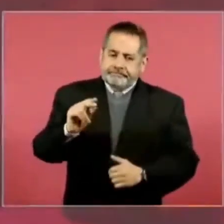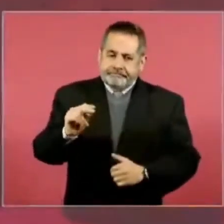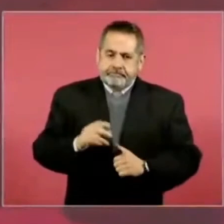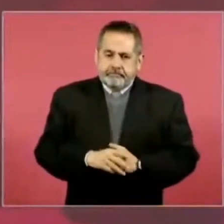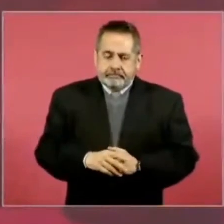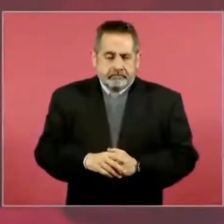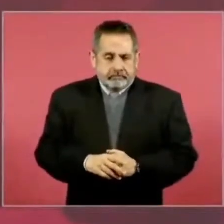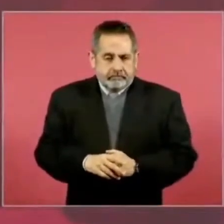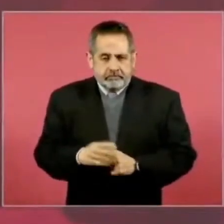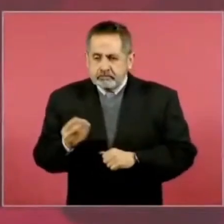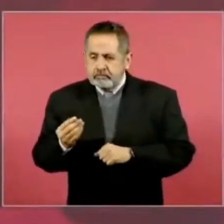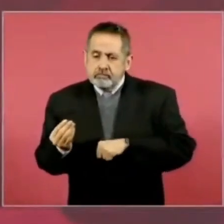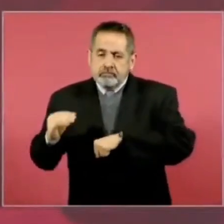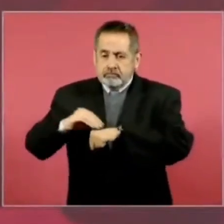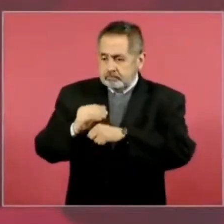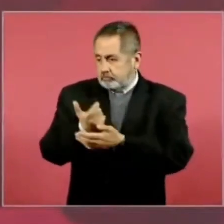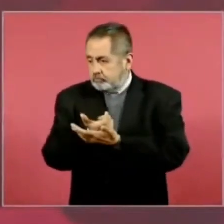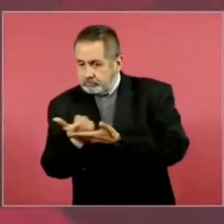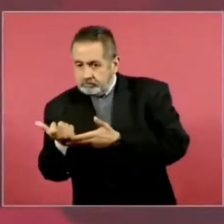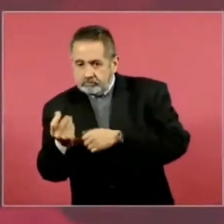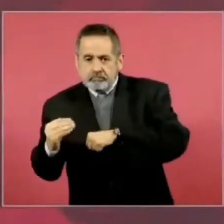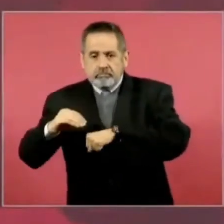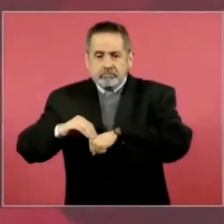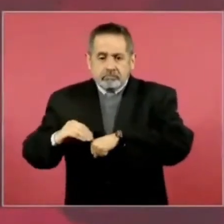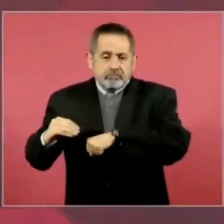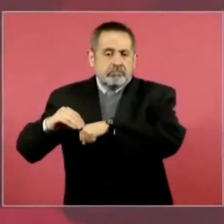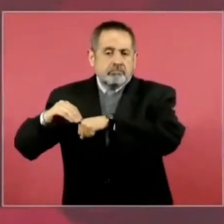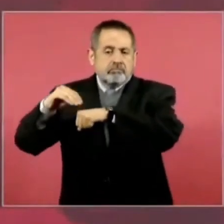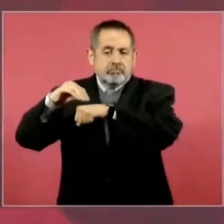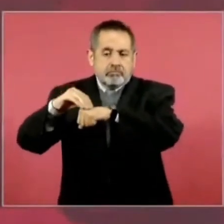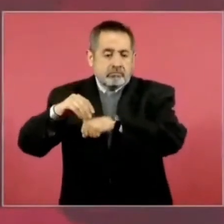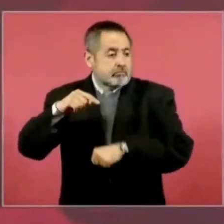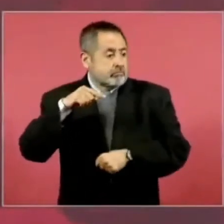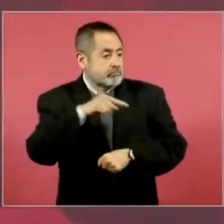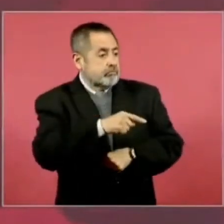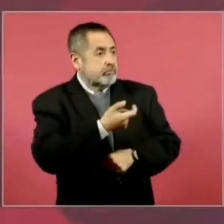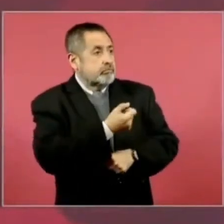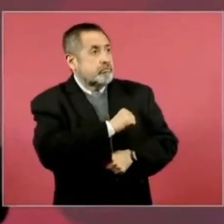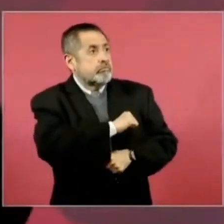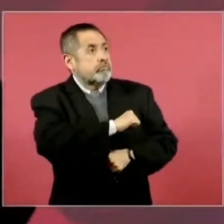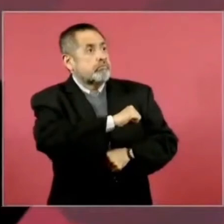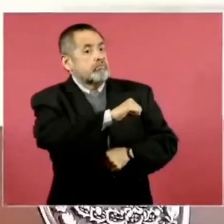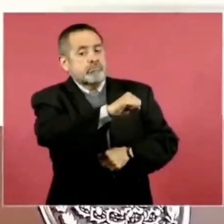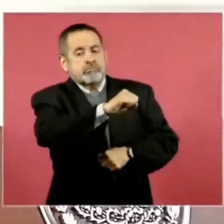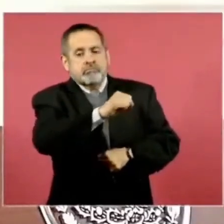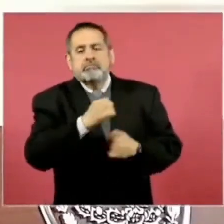Podemos estar aumentando el salario, pero si hay inflación,